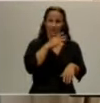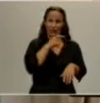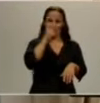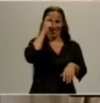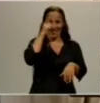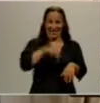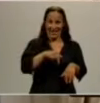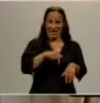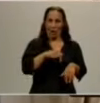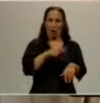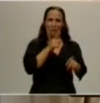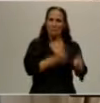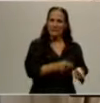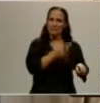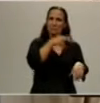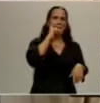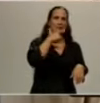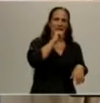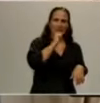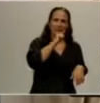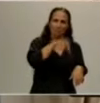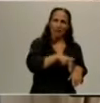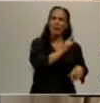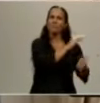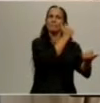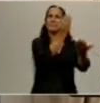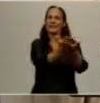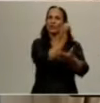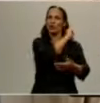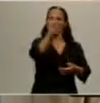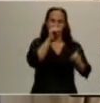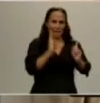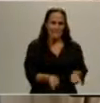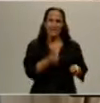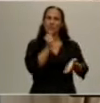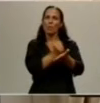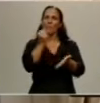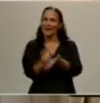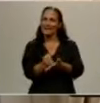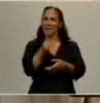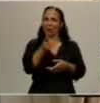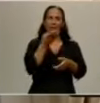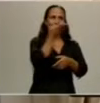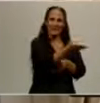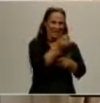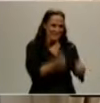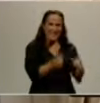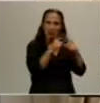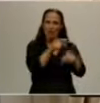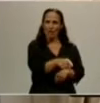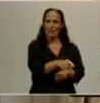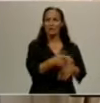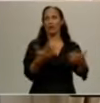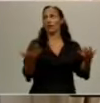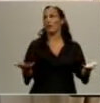enero, día en que el fiscal Nisman presentó su denuncia. Por supuesto, ese pasaporte, dado los hechos que son de